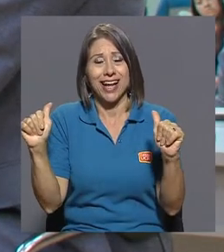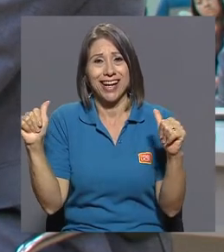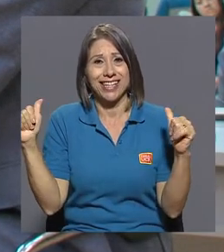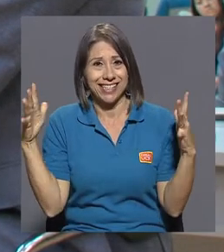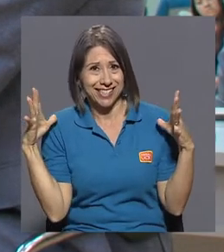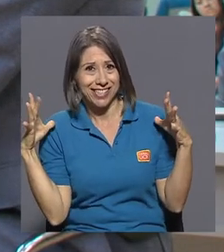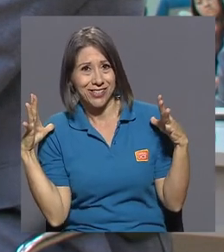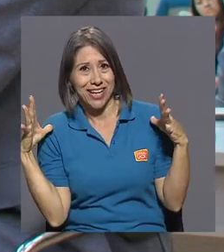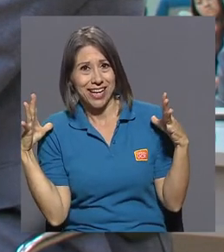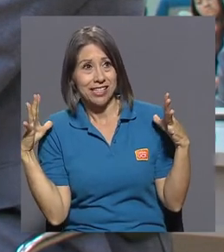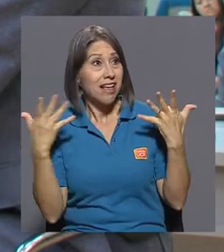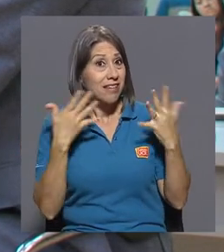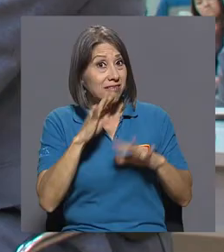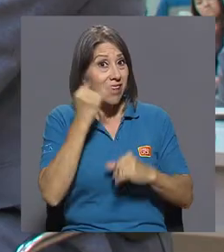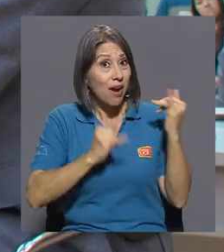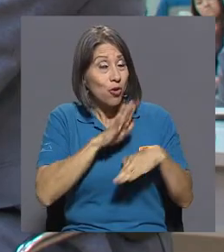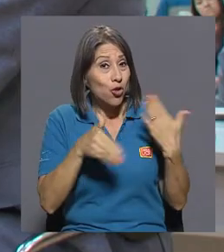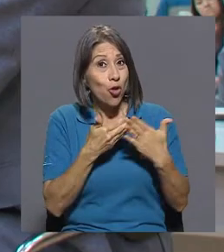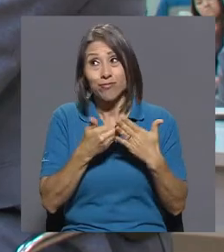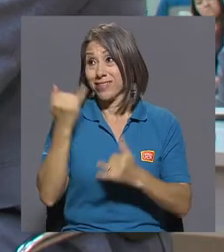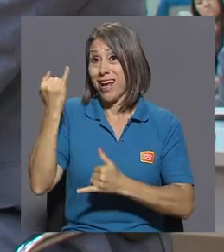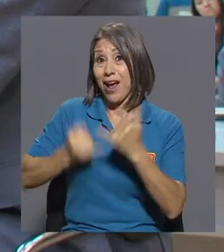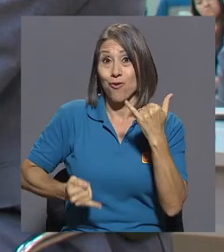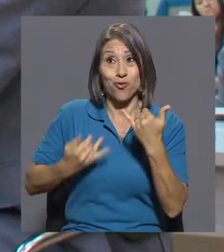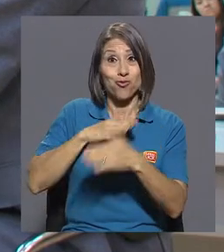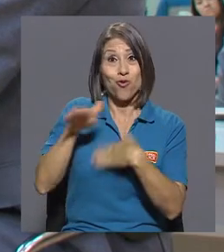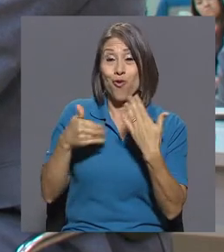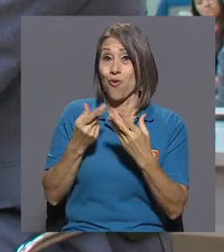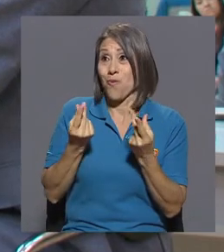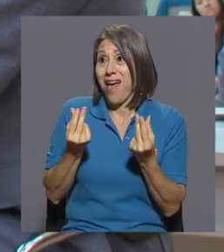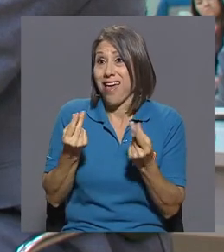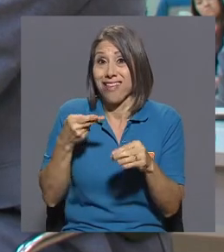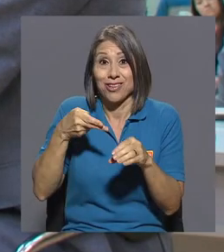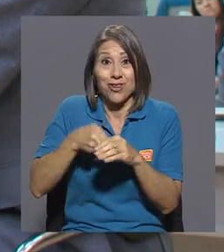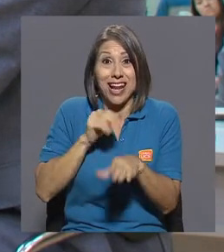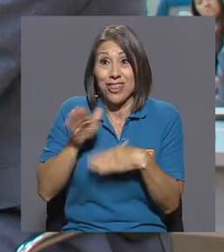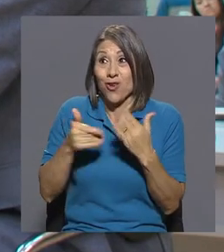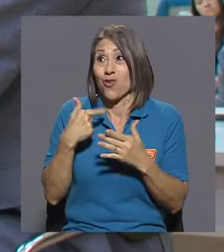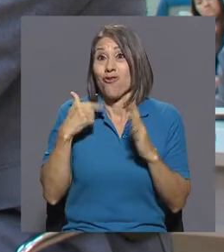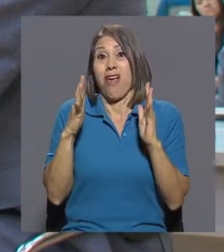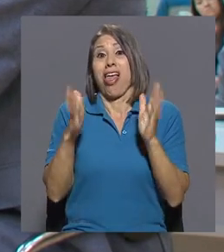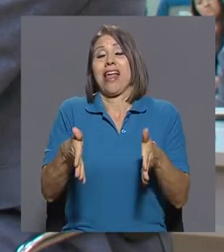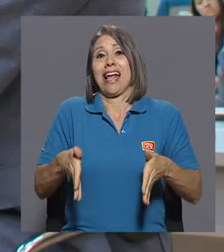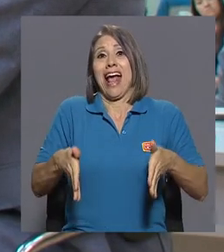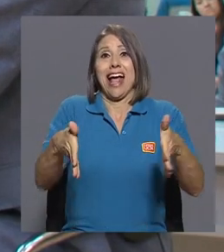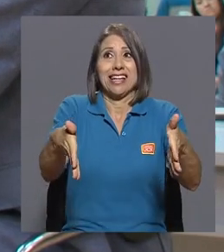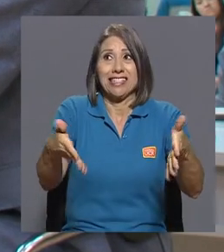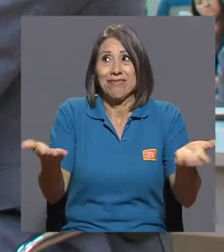carro y me quedé en la calle prácticamente arrimado, me iba casa a casa, amigos,